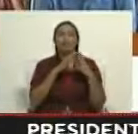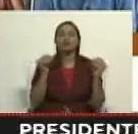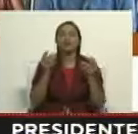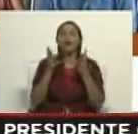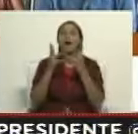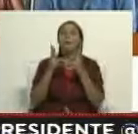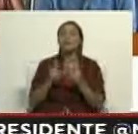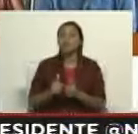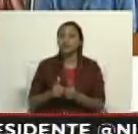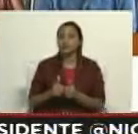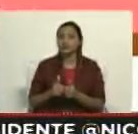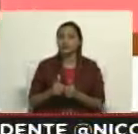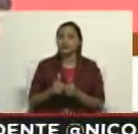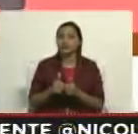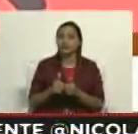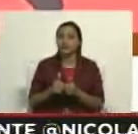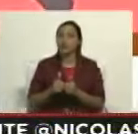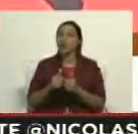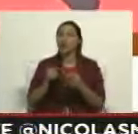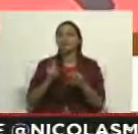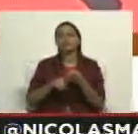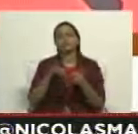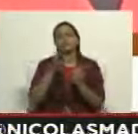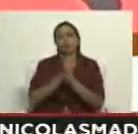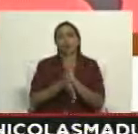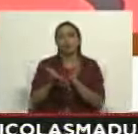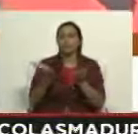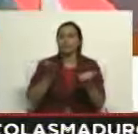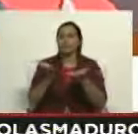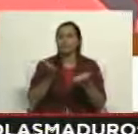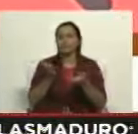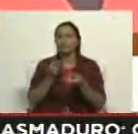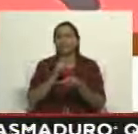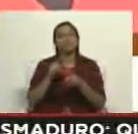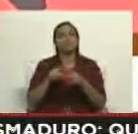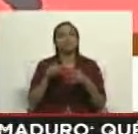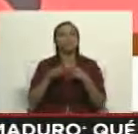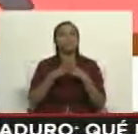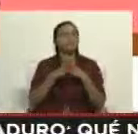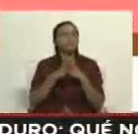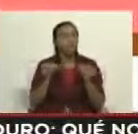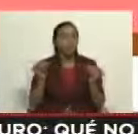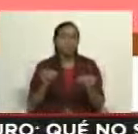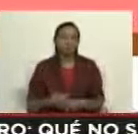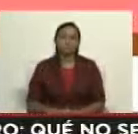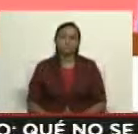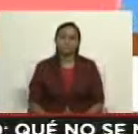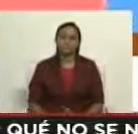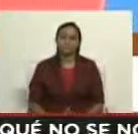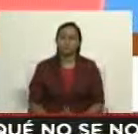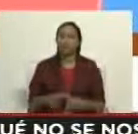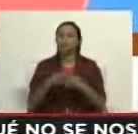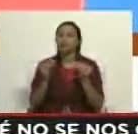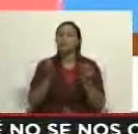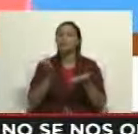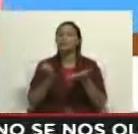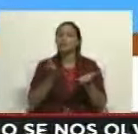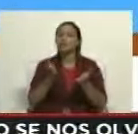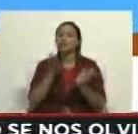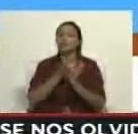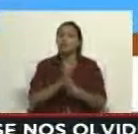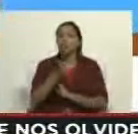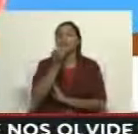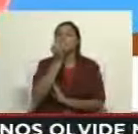administración, los servicios, todo lo que tenía que ver con todos los servicios del Palacio